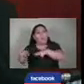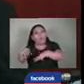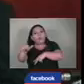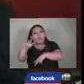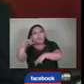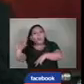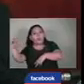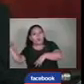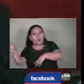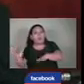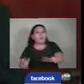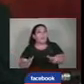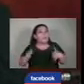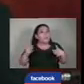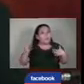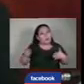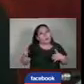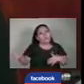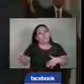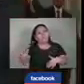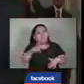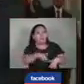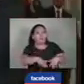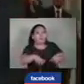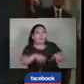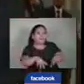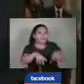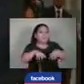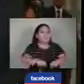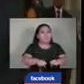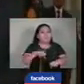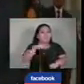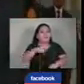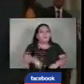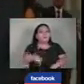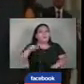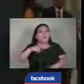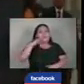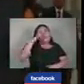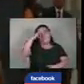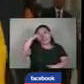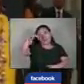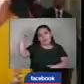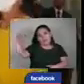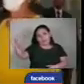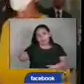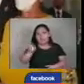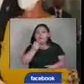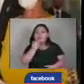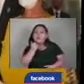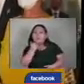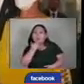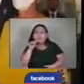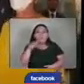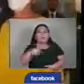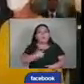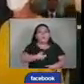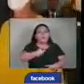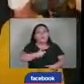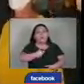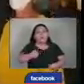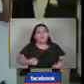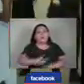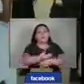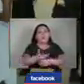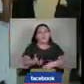reafirma el derecho al retorno a sus tierras, que ahora forman parte de Israel. Esta es parte de la información que tenía para compartir con